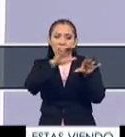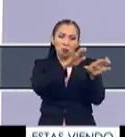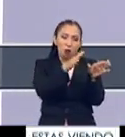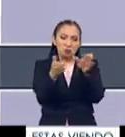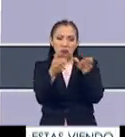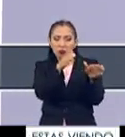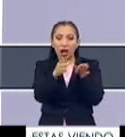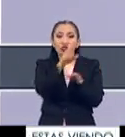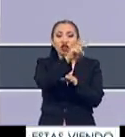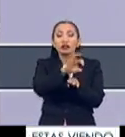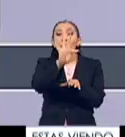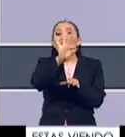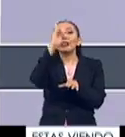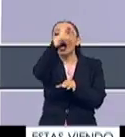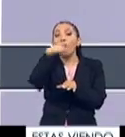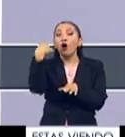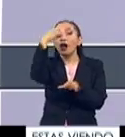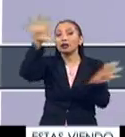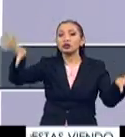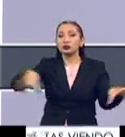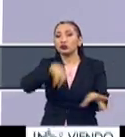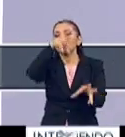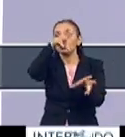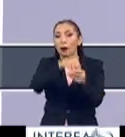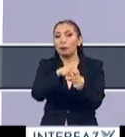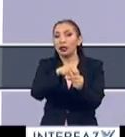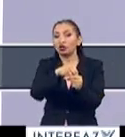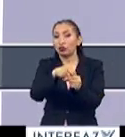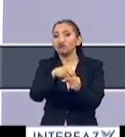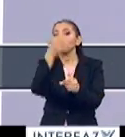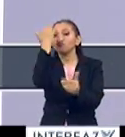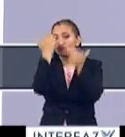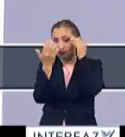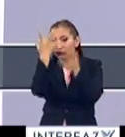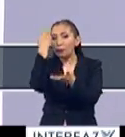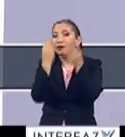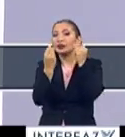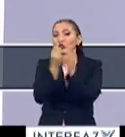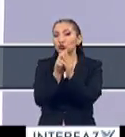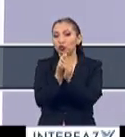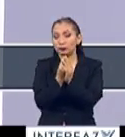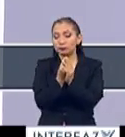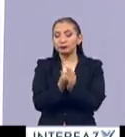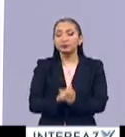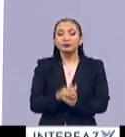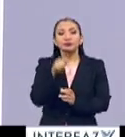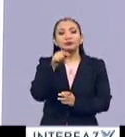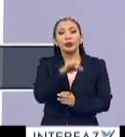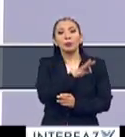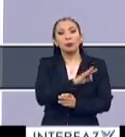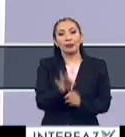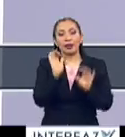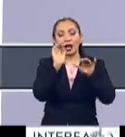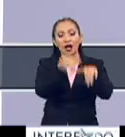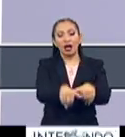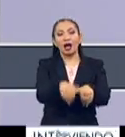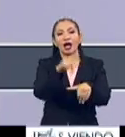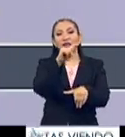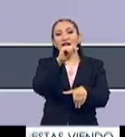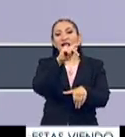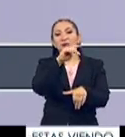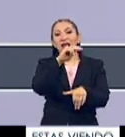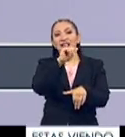poquito, pero son 240 horas de capacitación en realidad. Y se pueden inscribir en